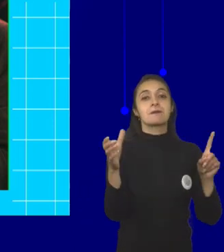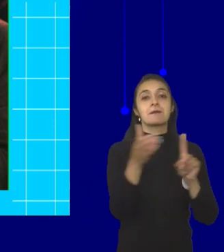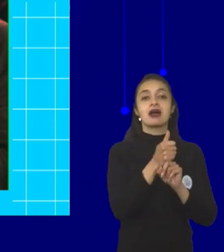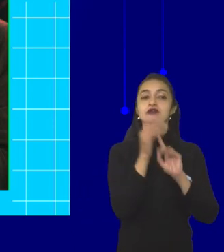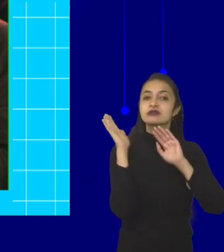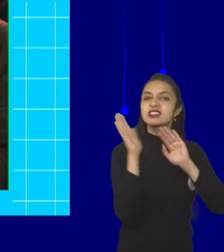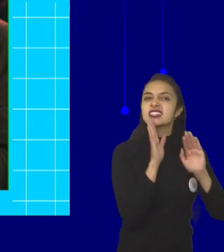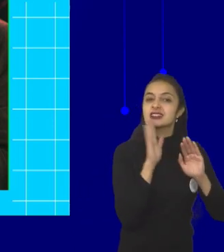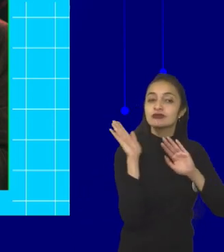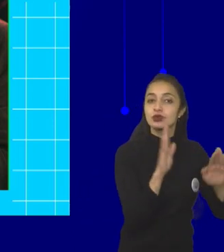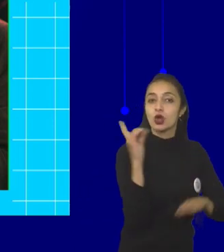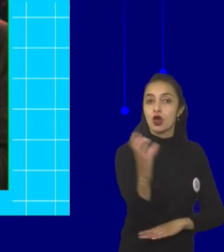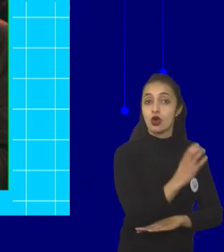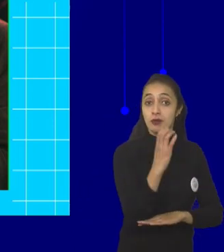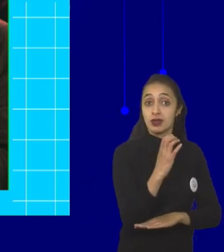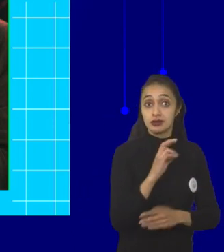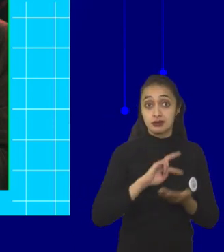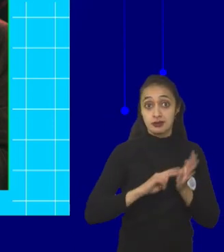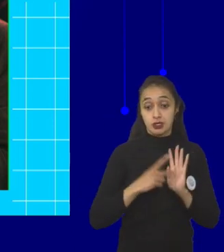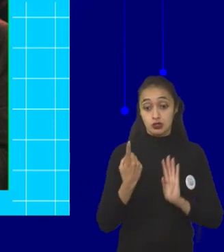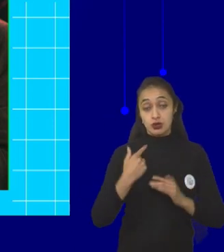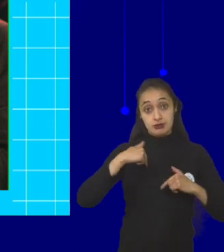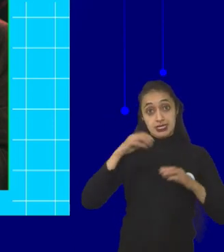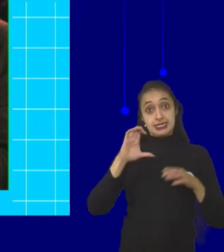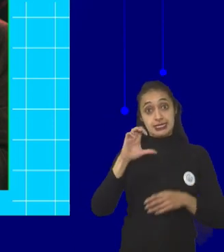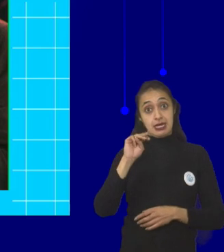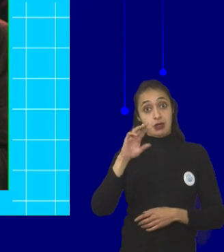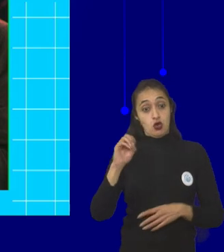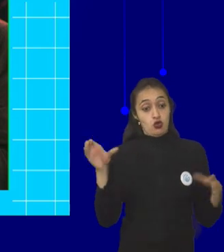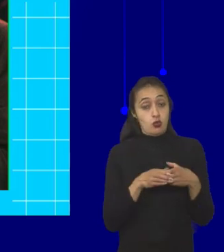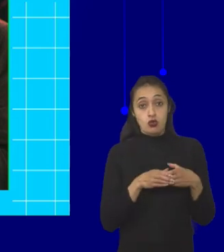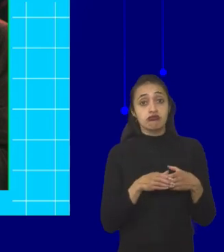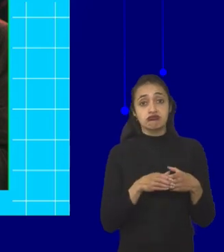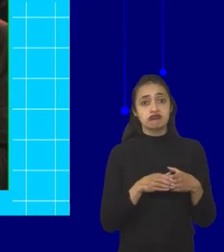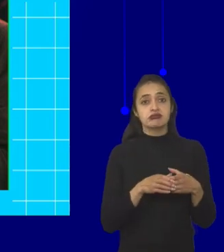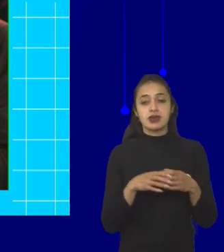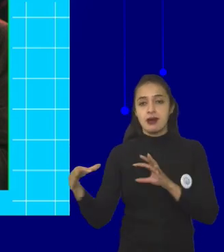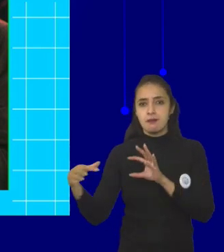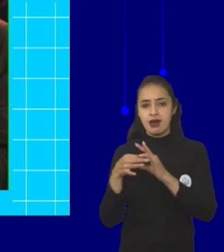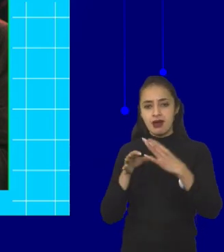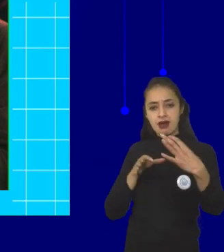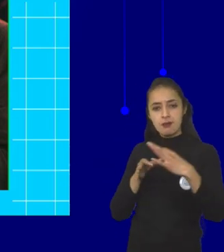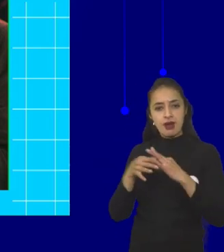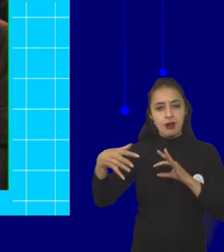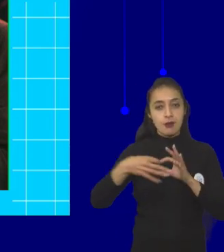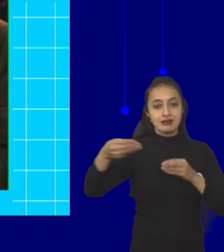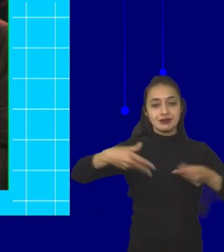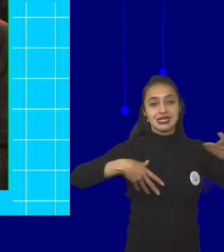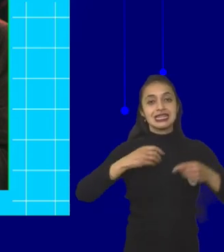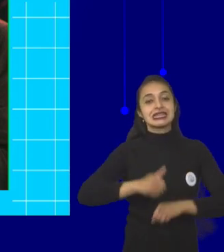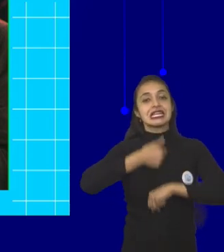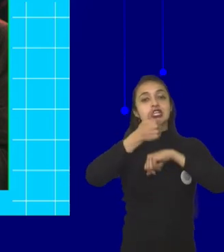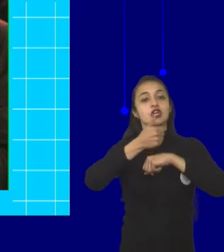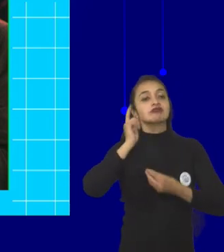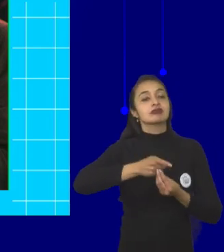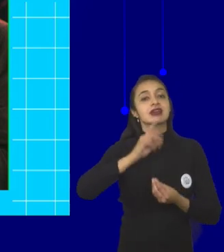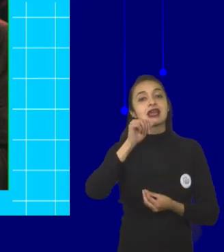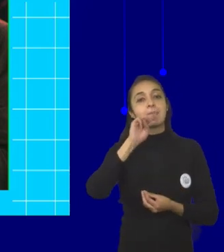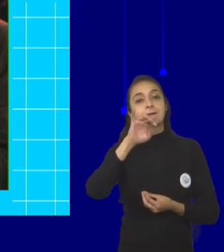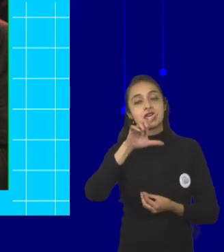los colombianos, porque esto no es un logro solamente de CMO, es una suma creativa del director Camilo Vega,